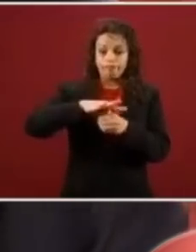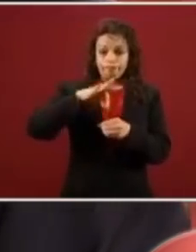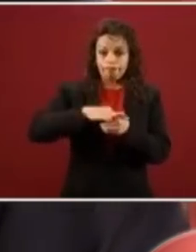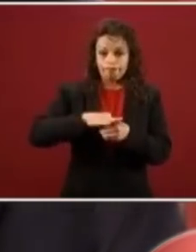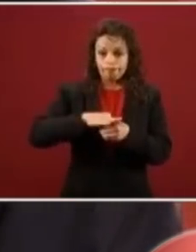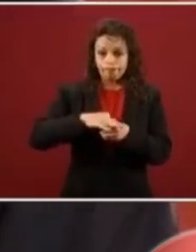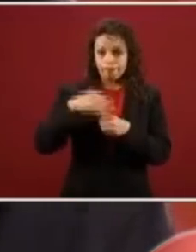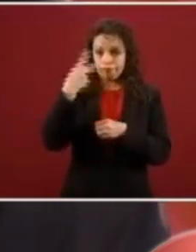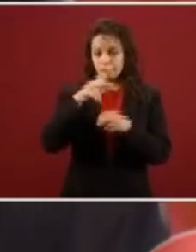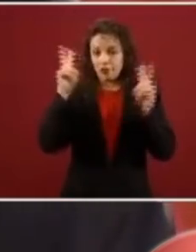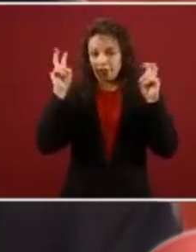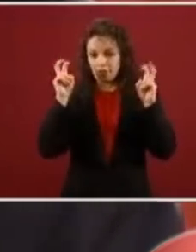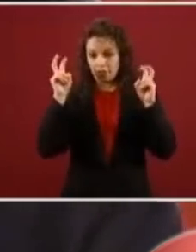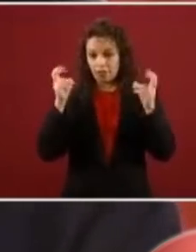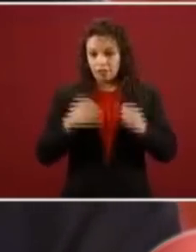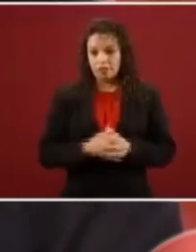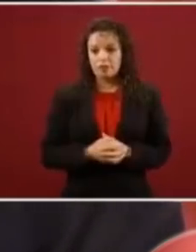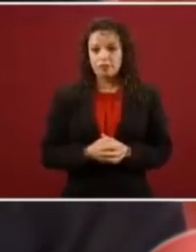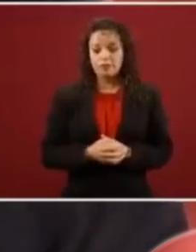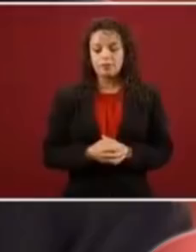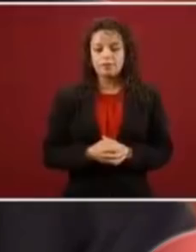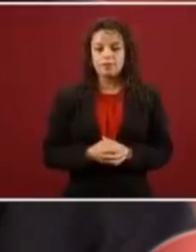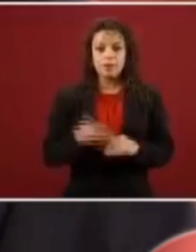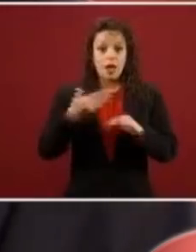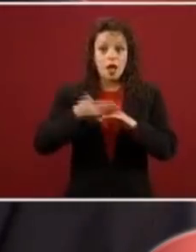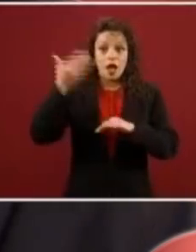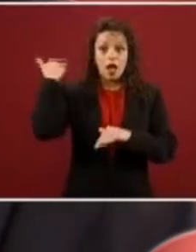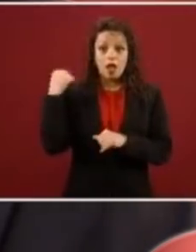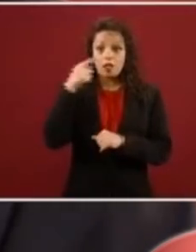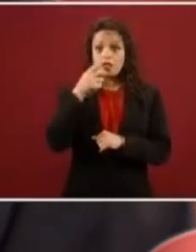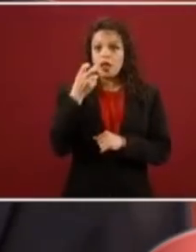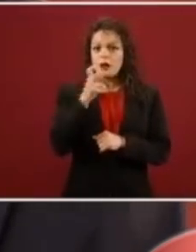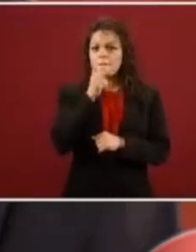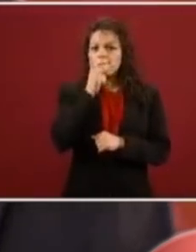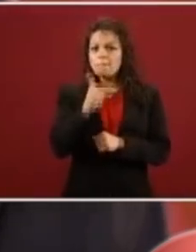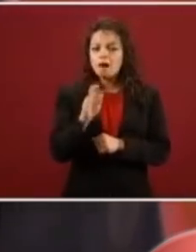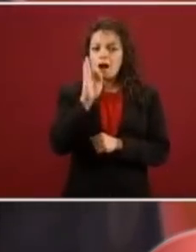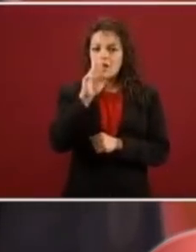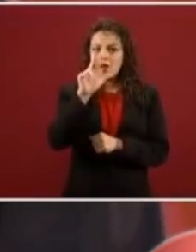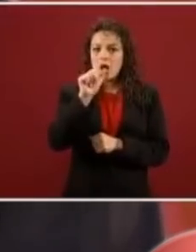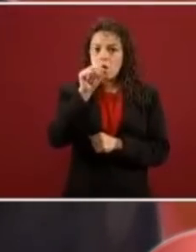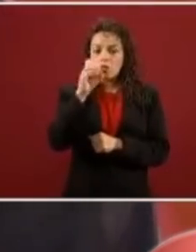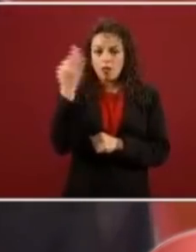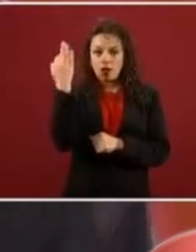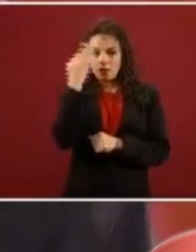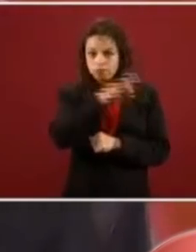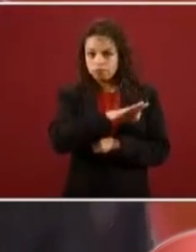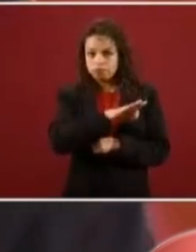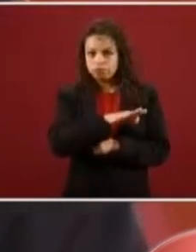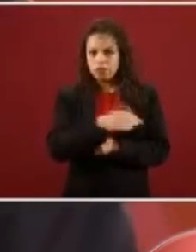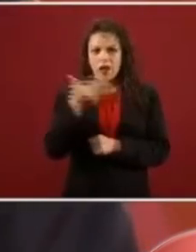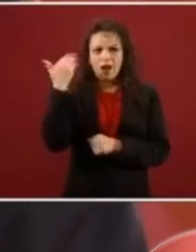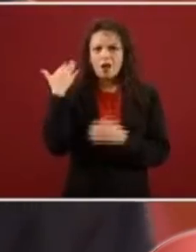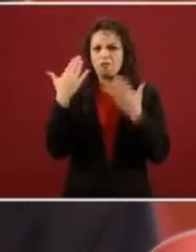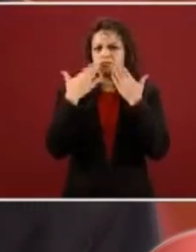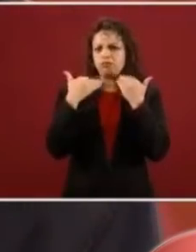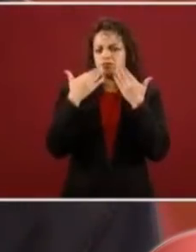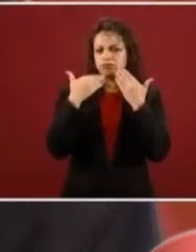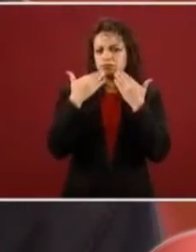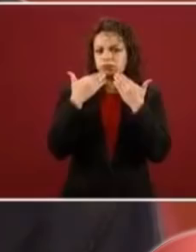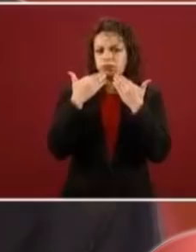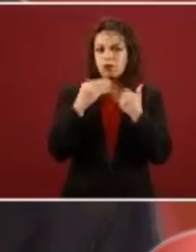la palabra fraude, como no existía la palabra corrupción, no